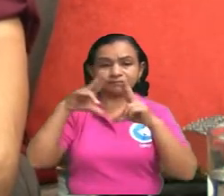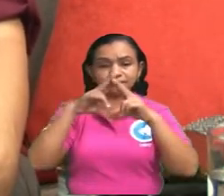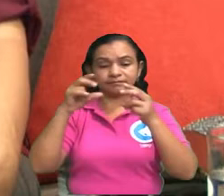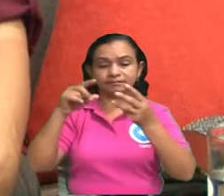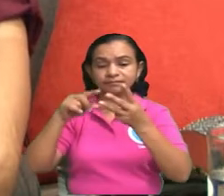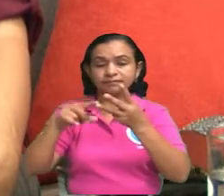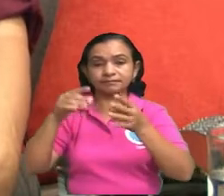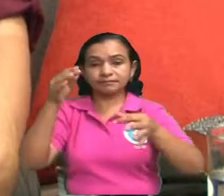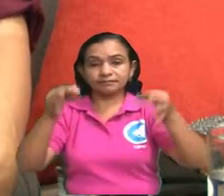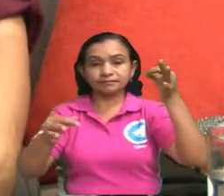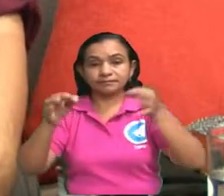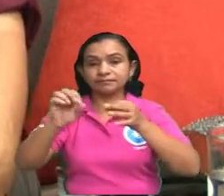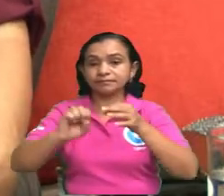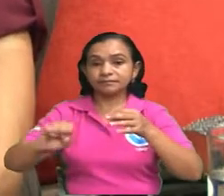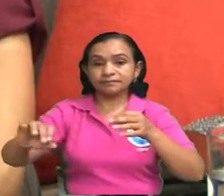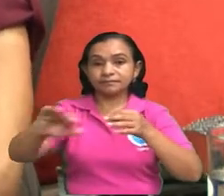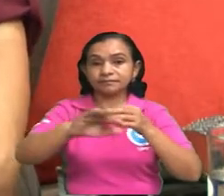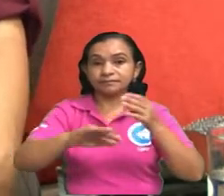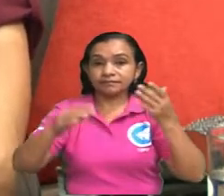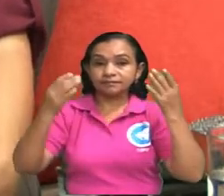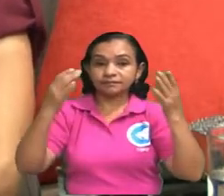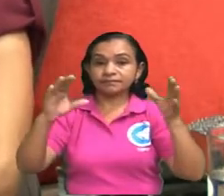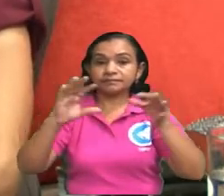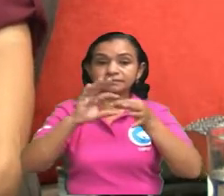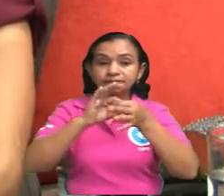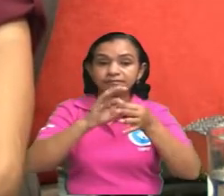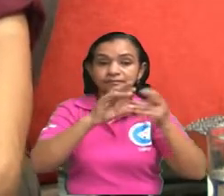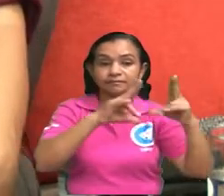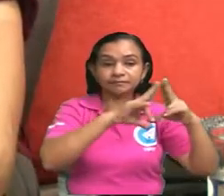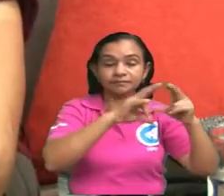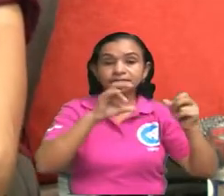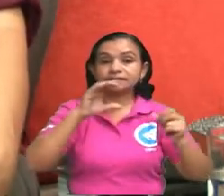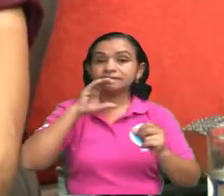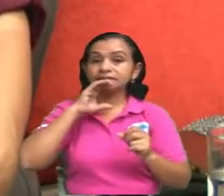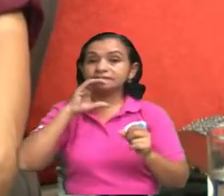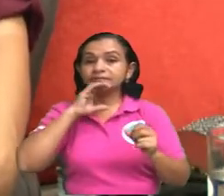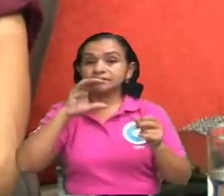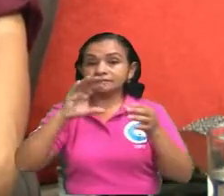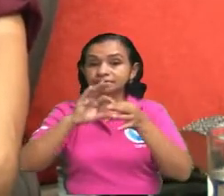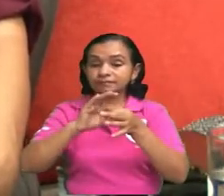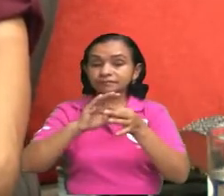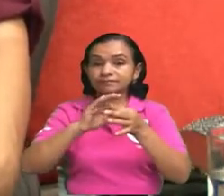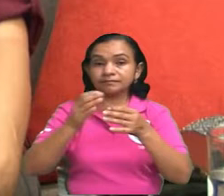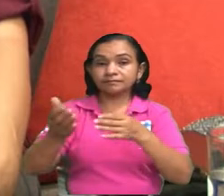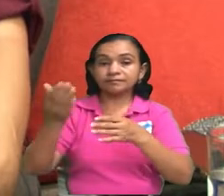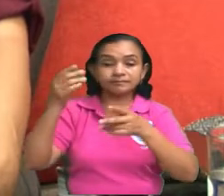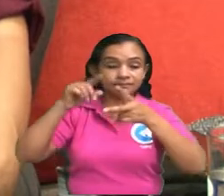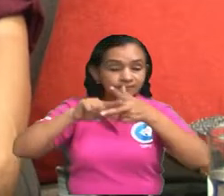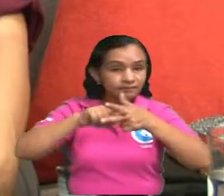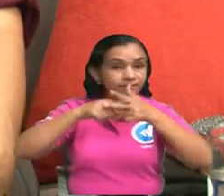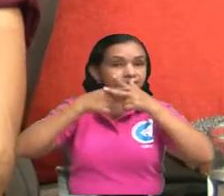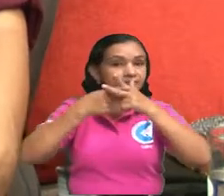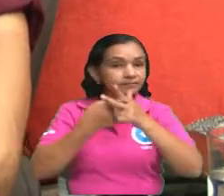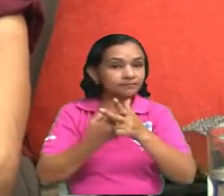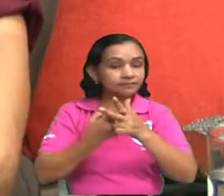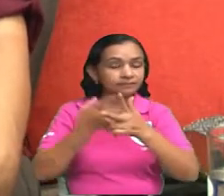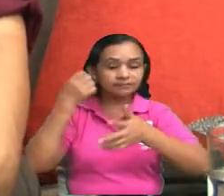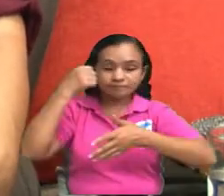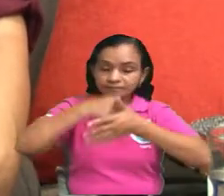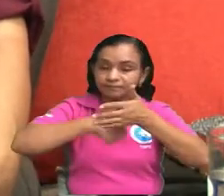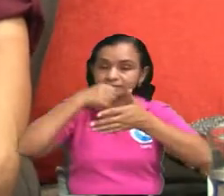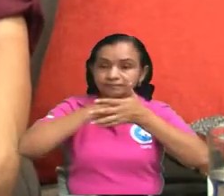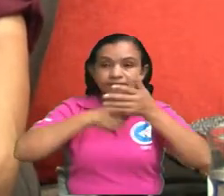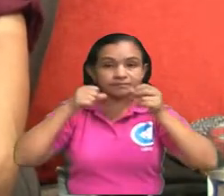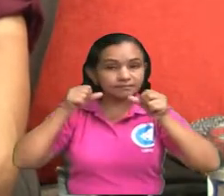social. Esas son cosas que nos unen desde principio, y luchas